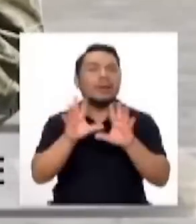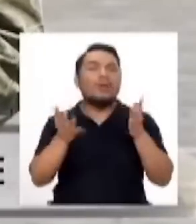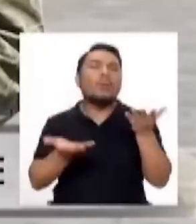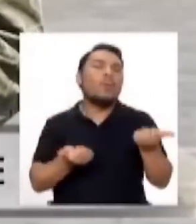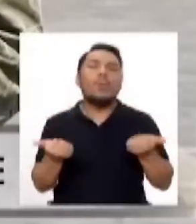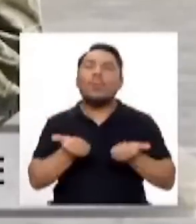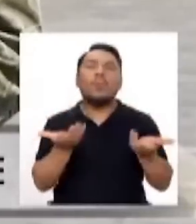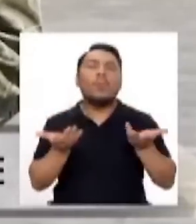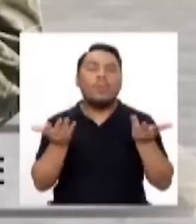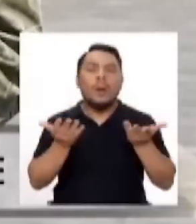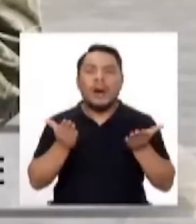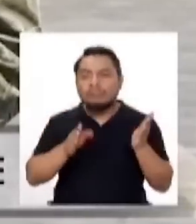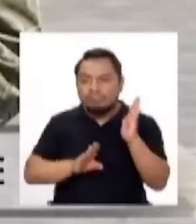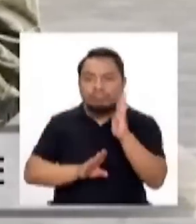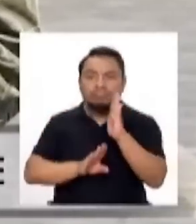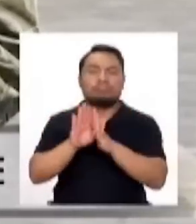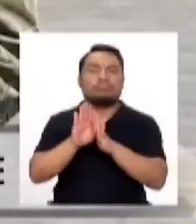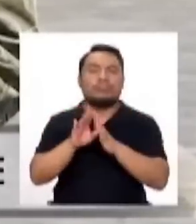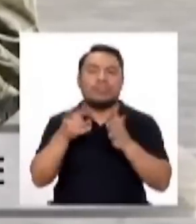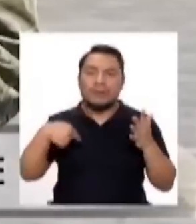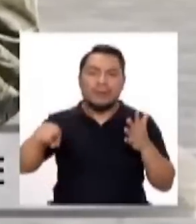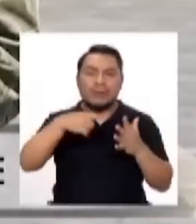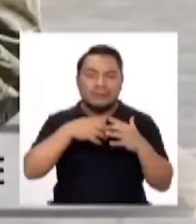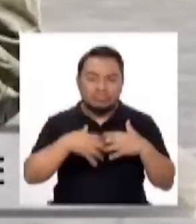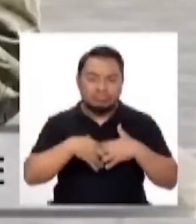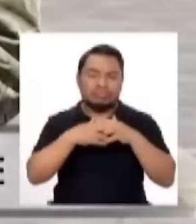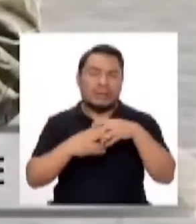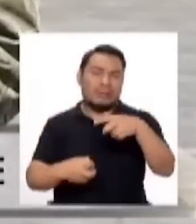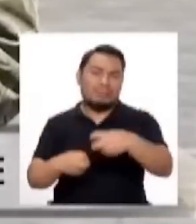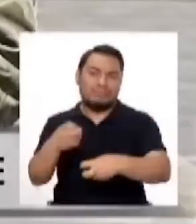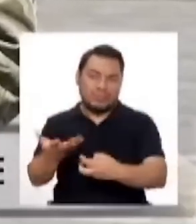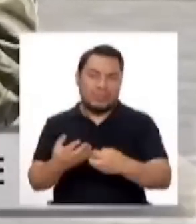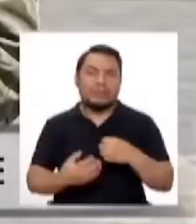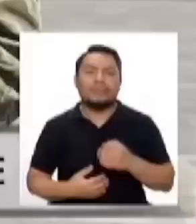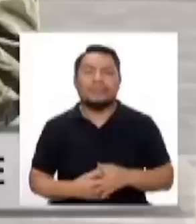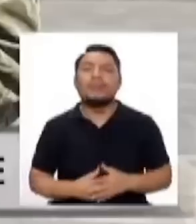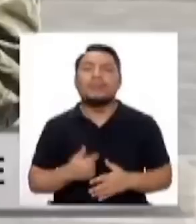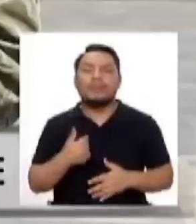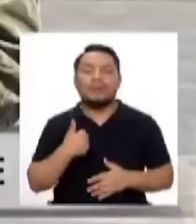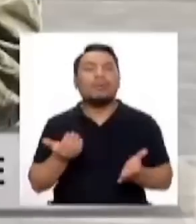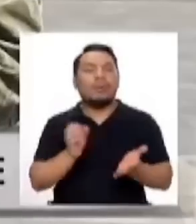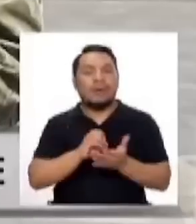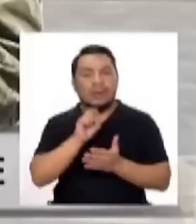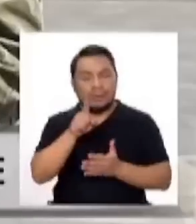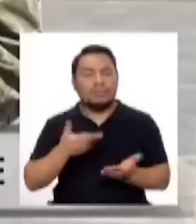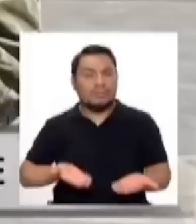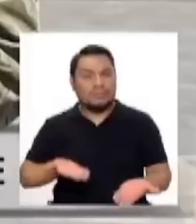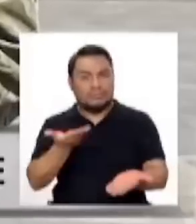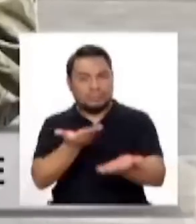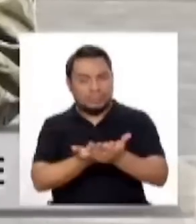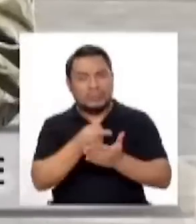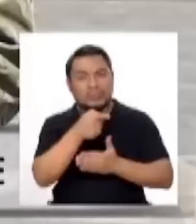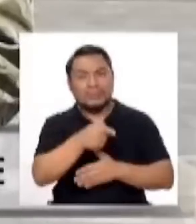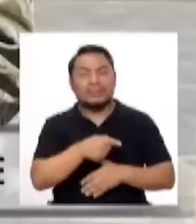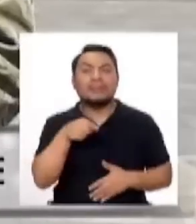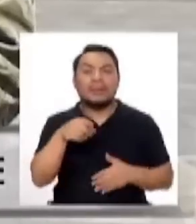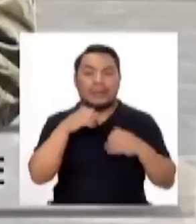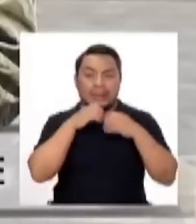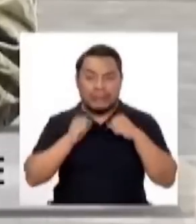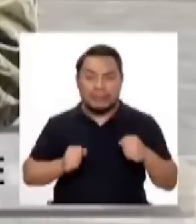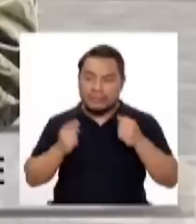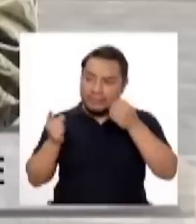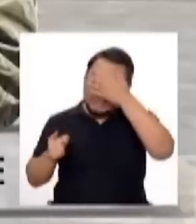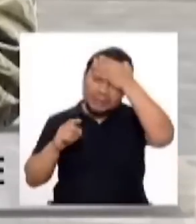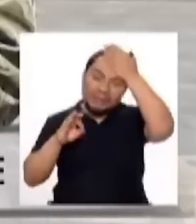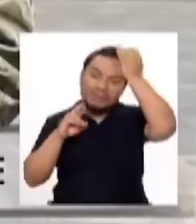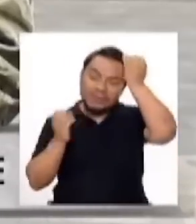desarrollo para consolidar la democracia que está en crisis. Suscribo plenamente la propuesta de nuestra secretaria general, Flor